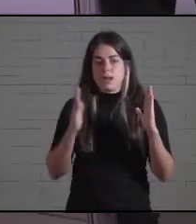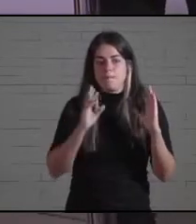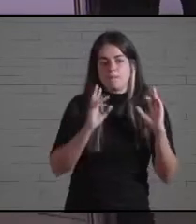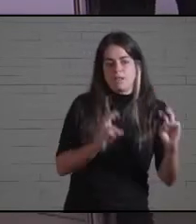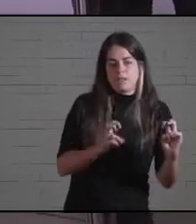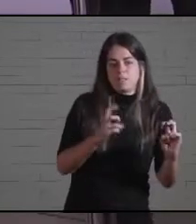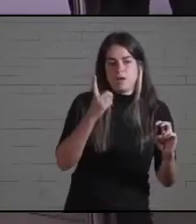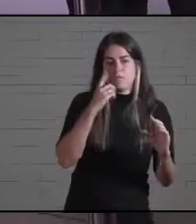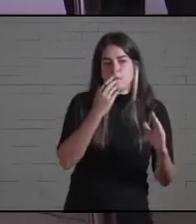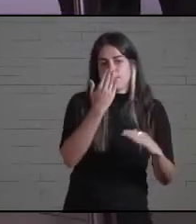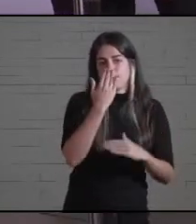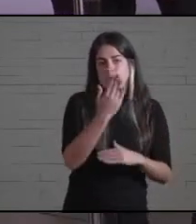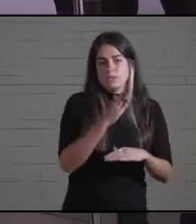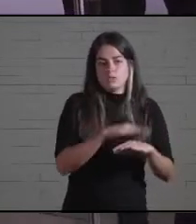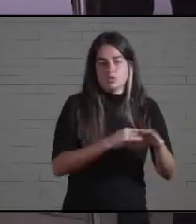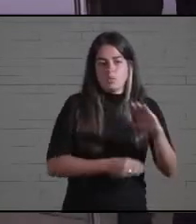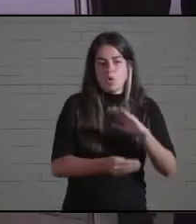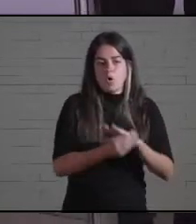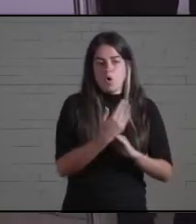por nacimiento y su uso.